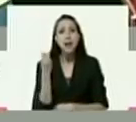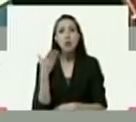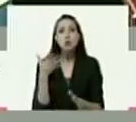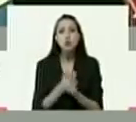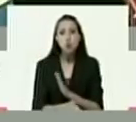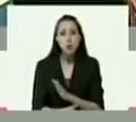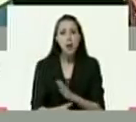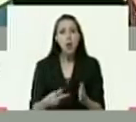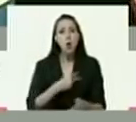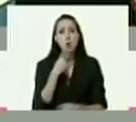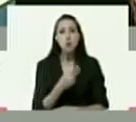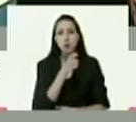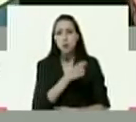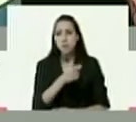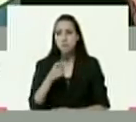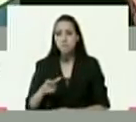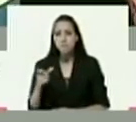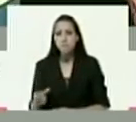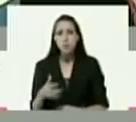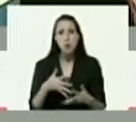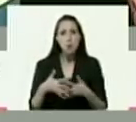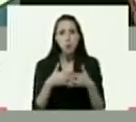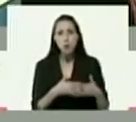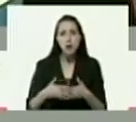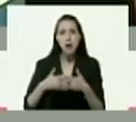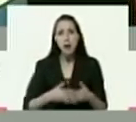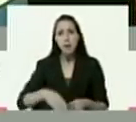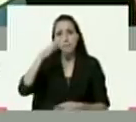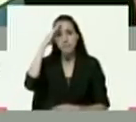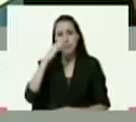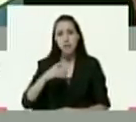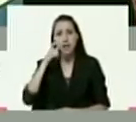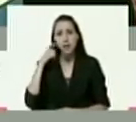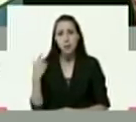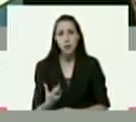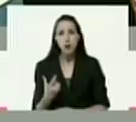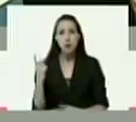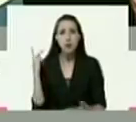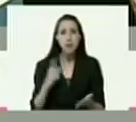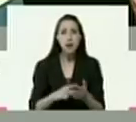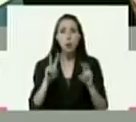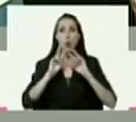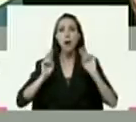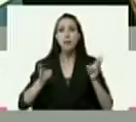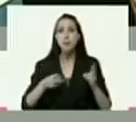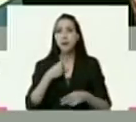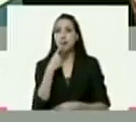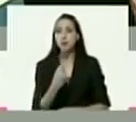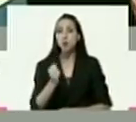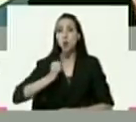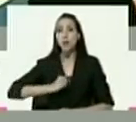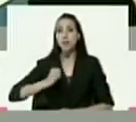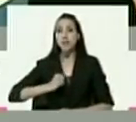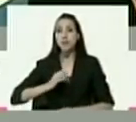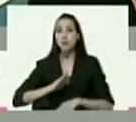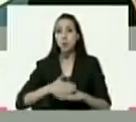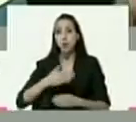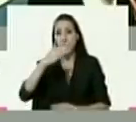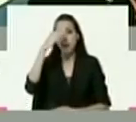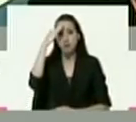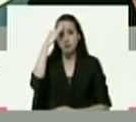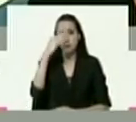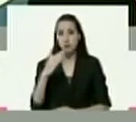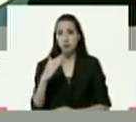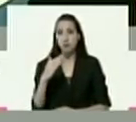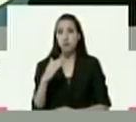Unidos, todos ellos militares y civiles, cuando han llegado a este tema, han dicho que sí, que la opción militar está sobre la